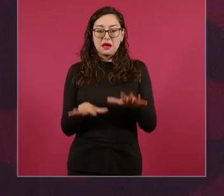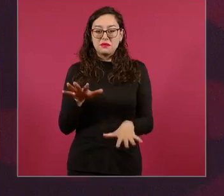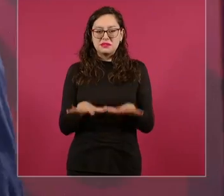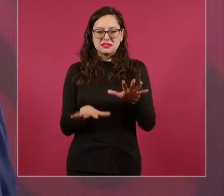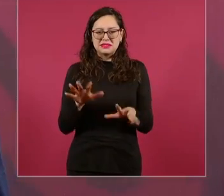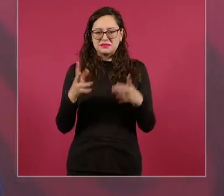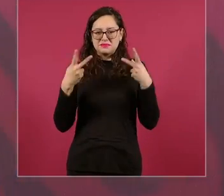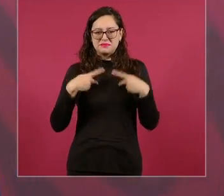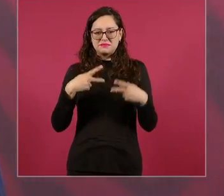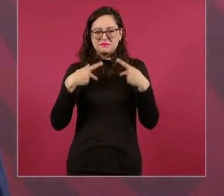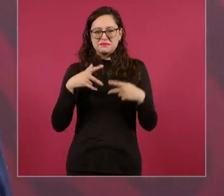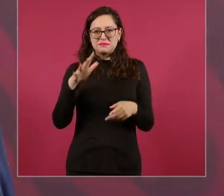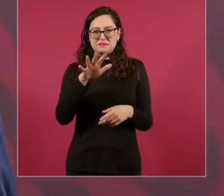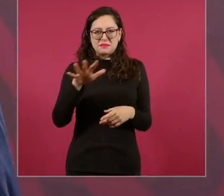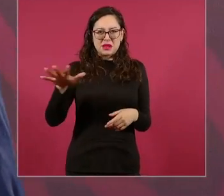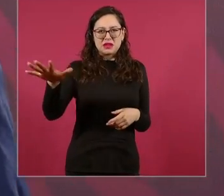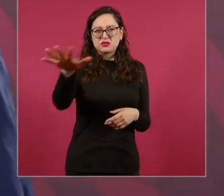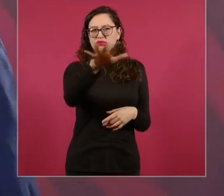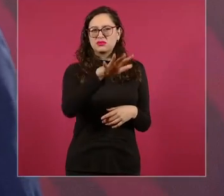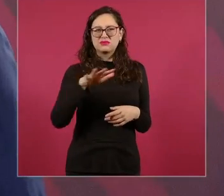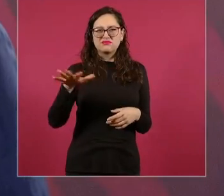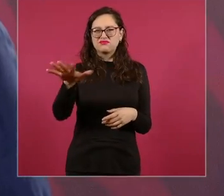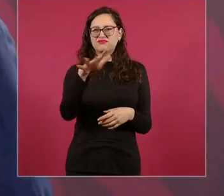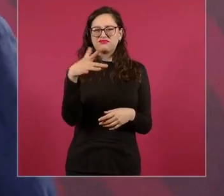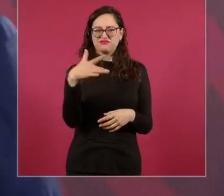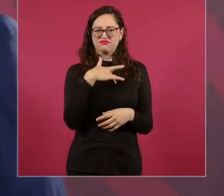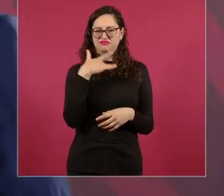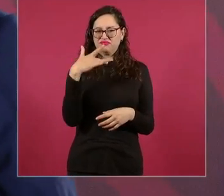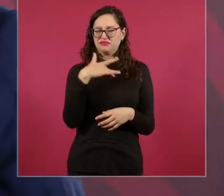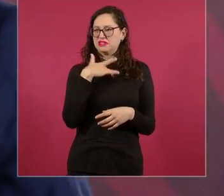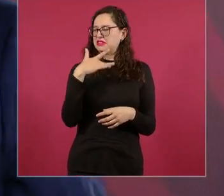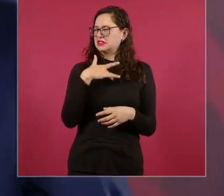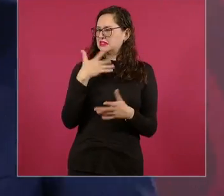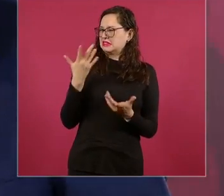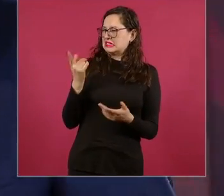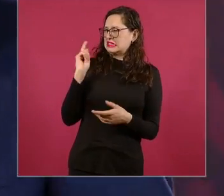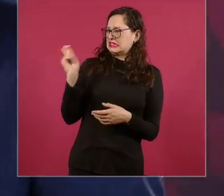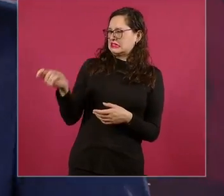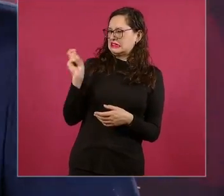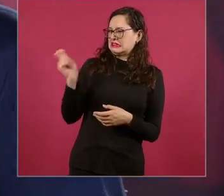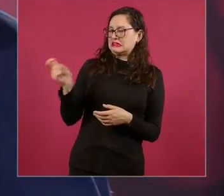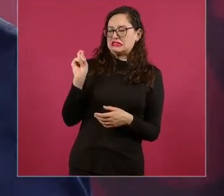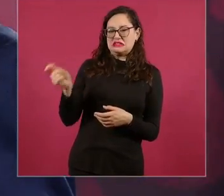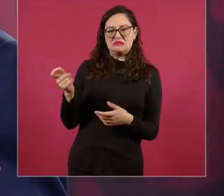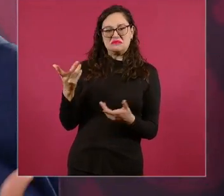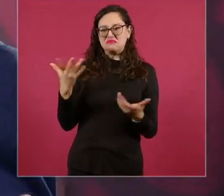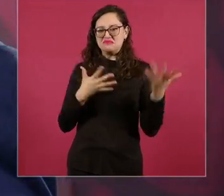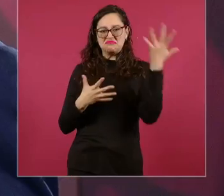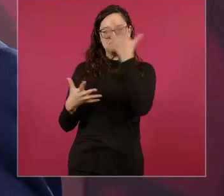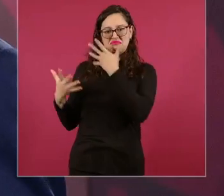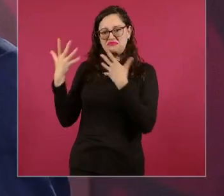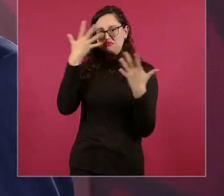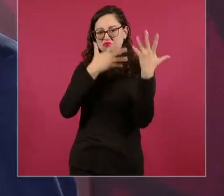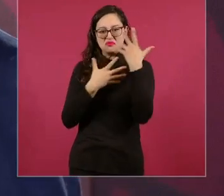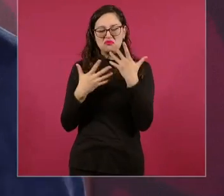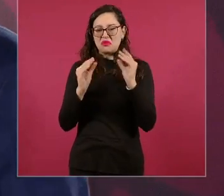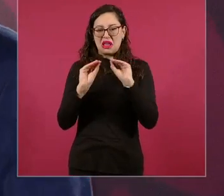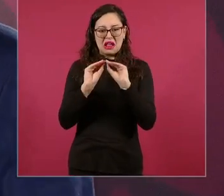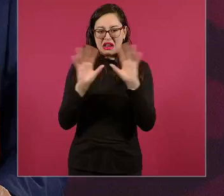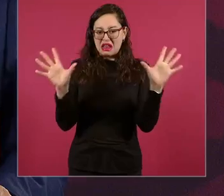claro, por culpa nuestra y porque además no se